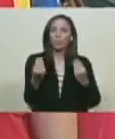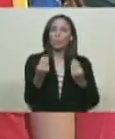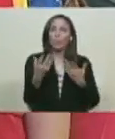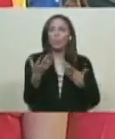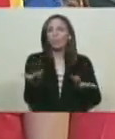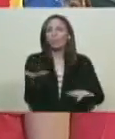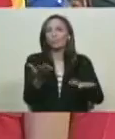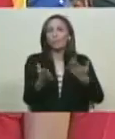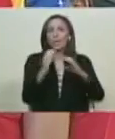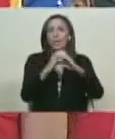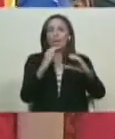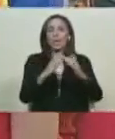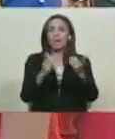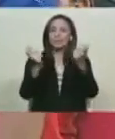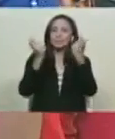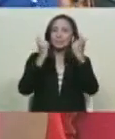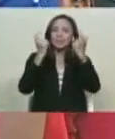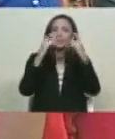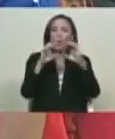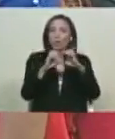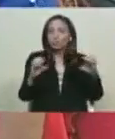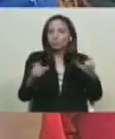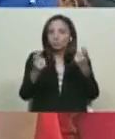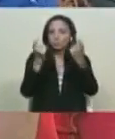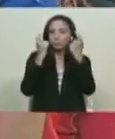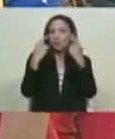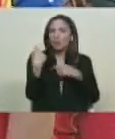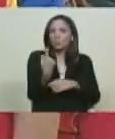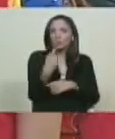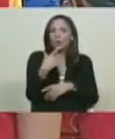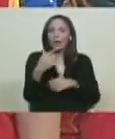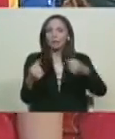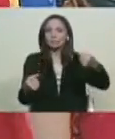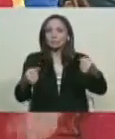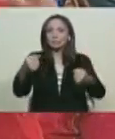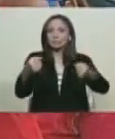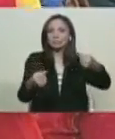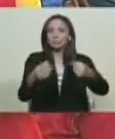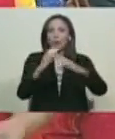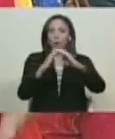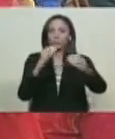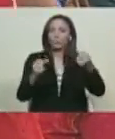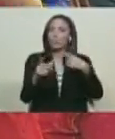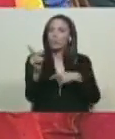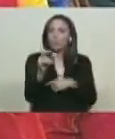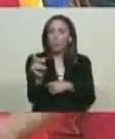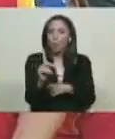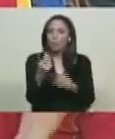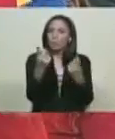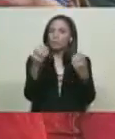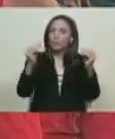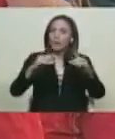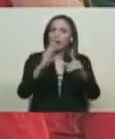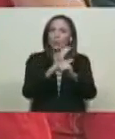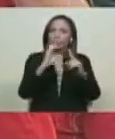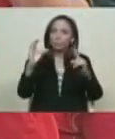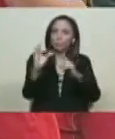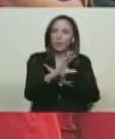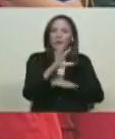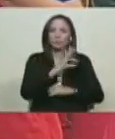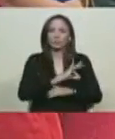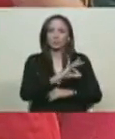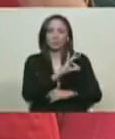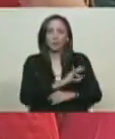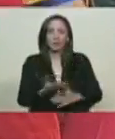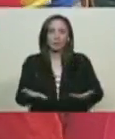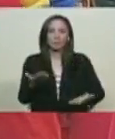transportistas, formarnos, no solamente detrás del volante, sino también en lo cultural, en lo social, en lo